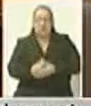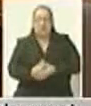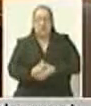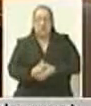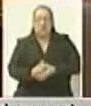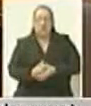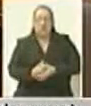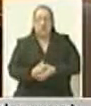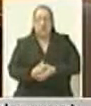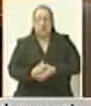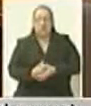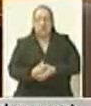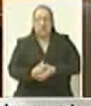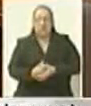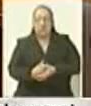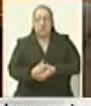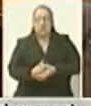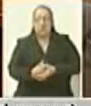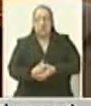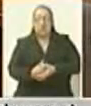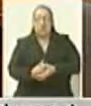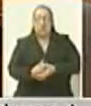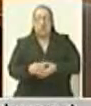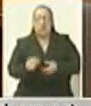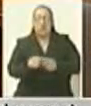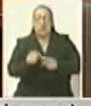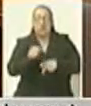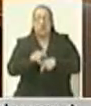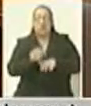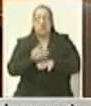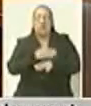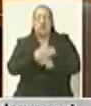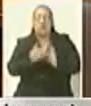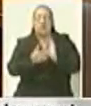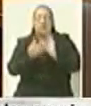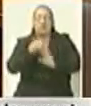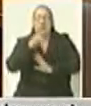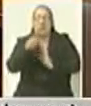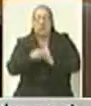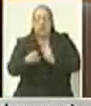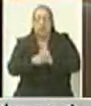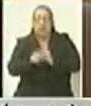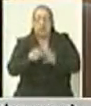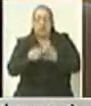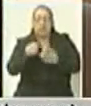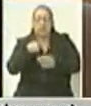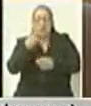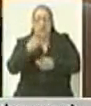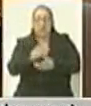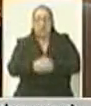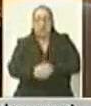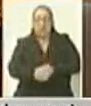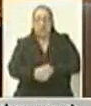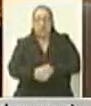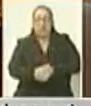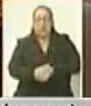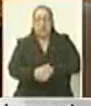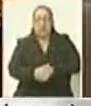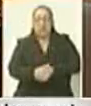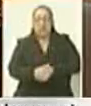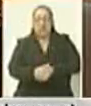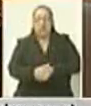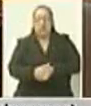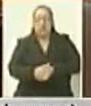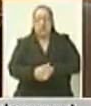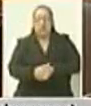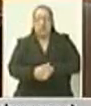Señor presidente, hace un tiempo atrás presenté un proyecto de ley que tiene que ver con la conservación del río